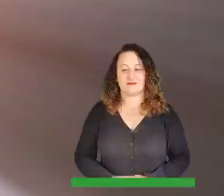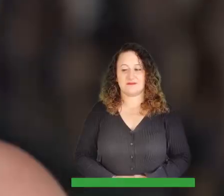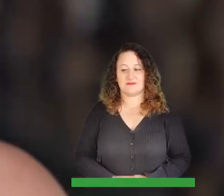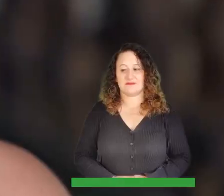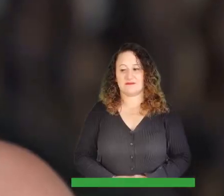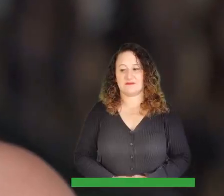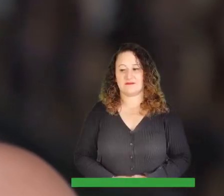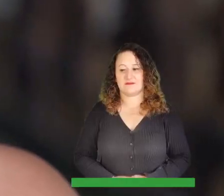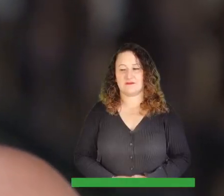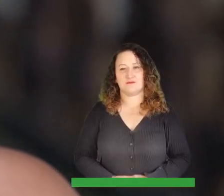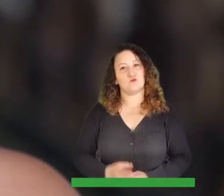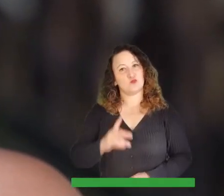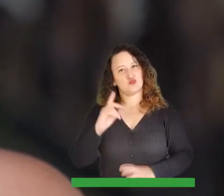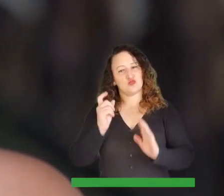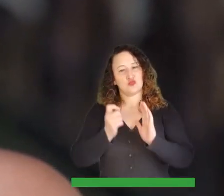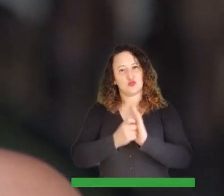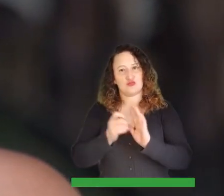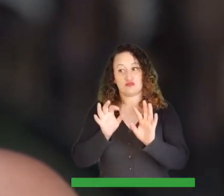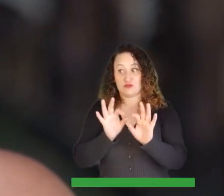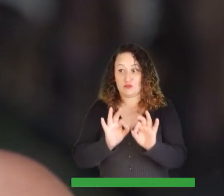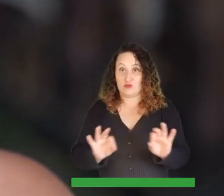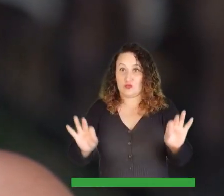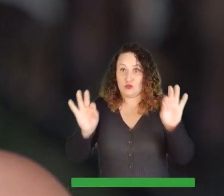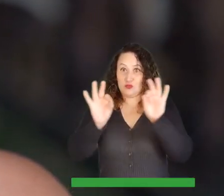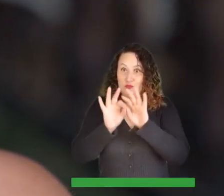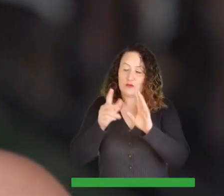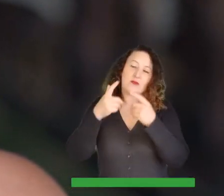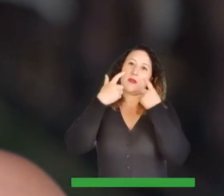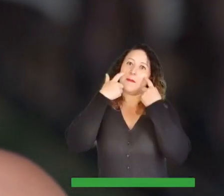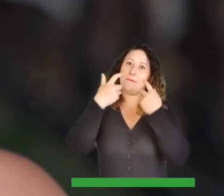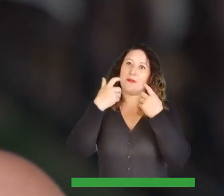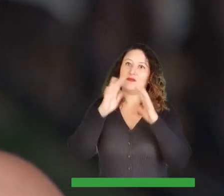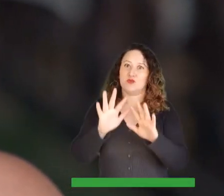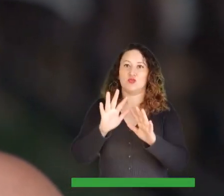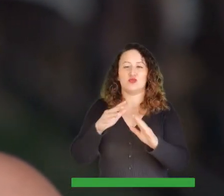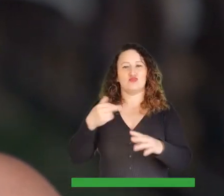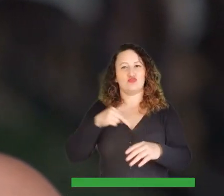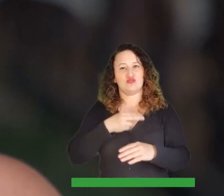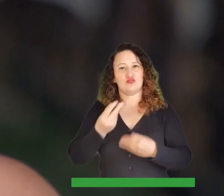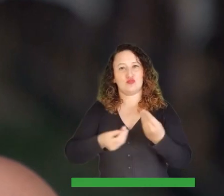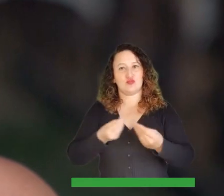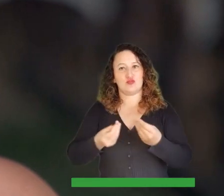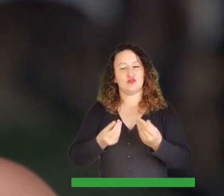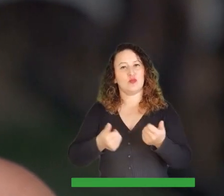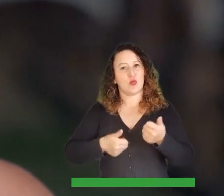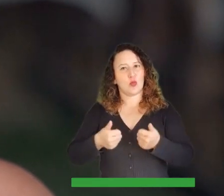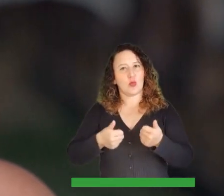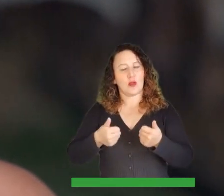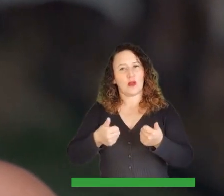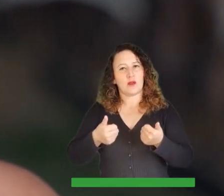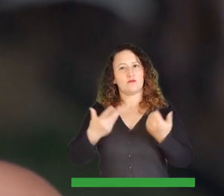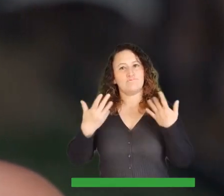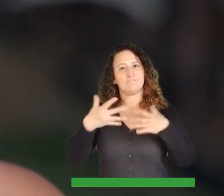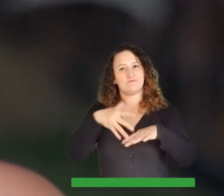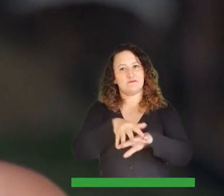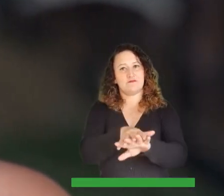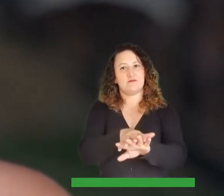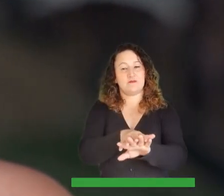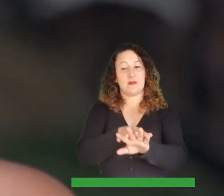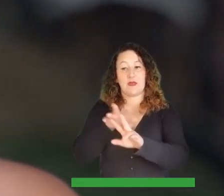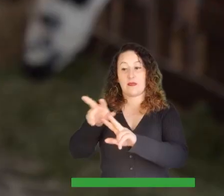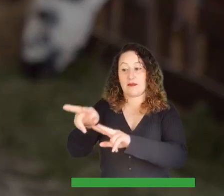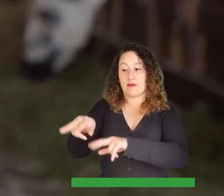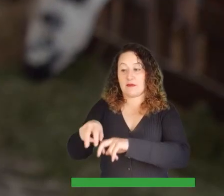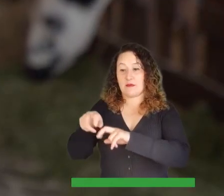Una de las cosas más importantes o a resaltar del ejercicio que estamos haciendo es la integración entre la parte